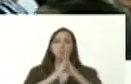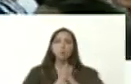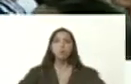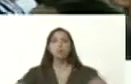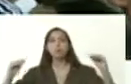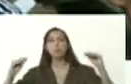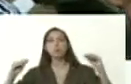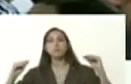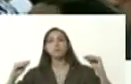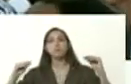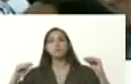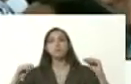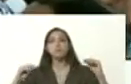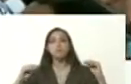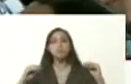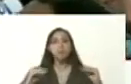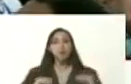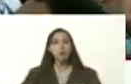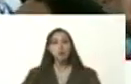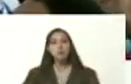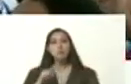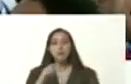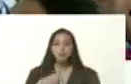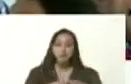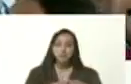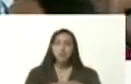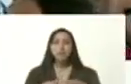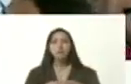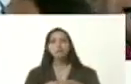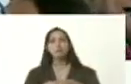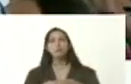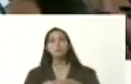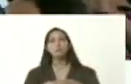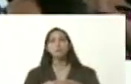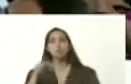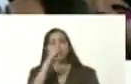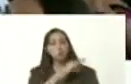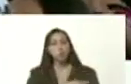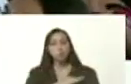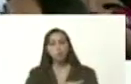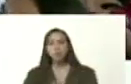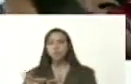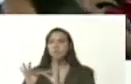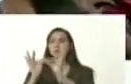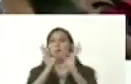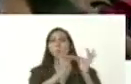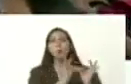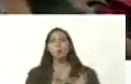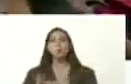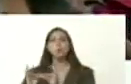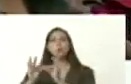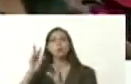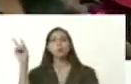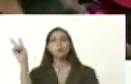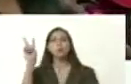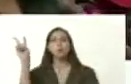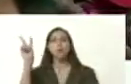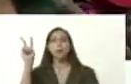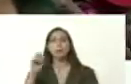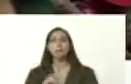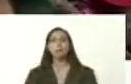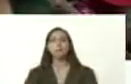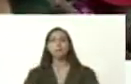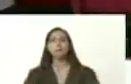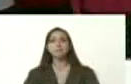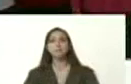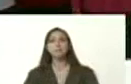los principios del Partido Socialista Unido de